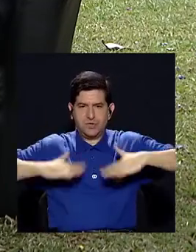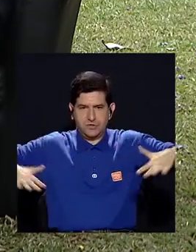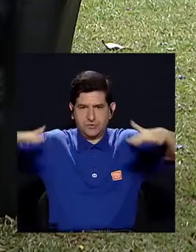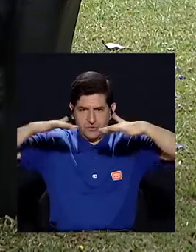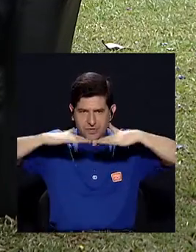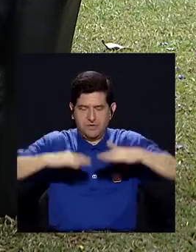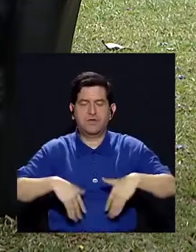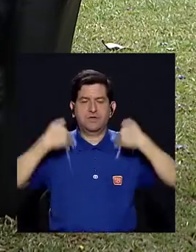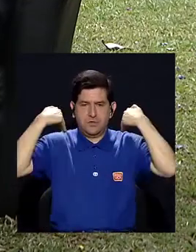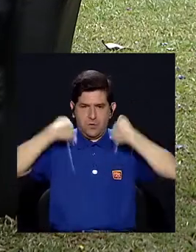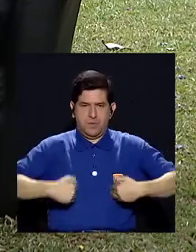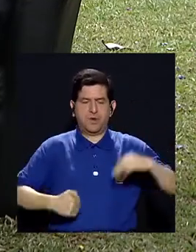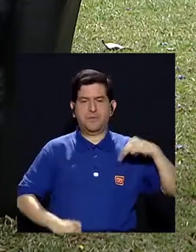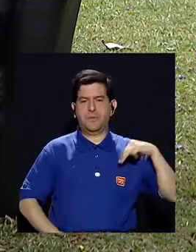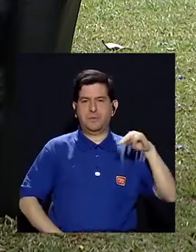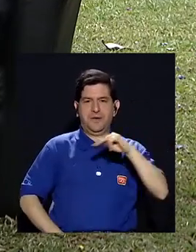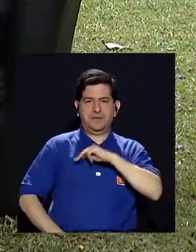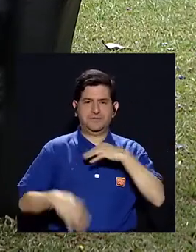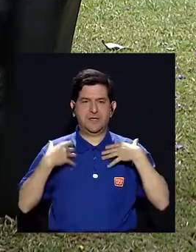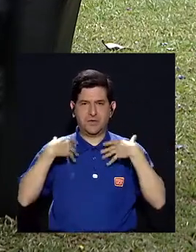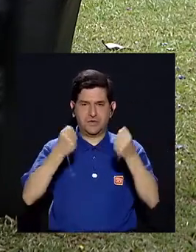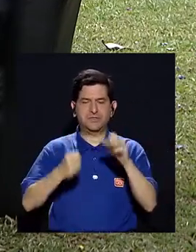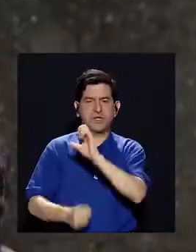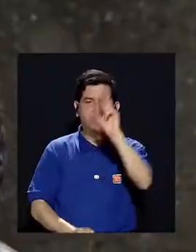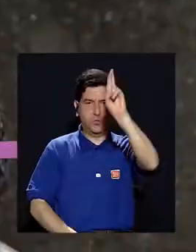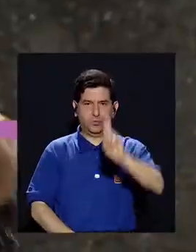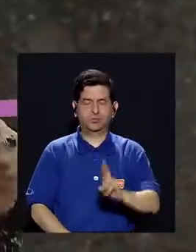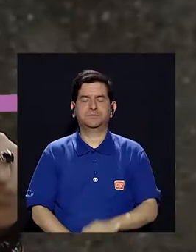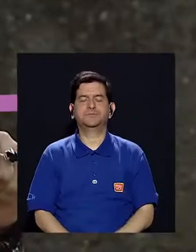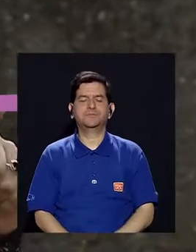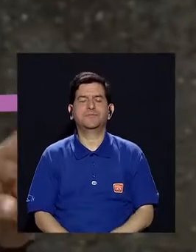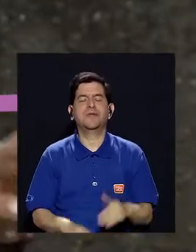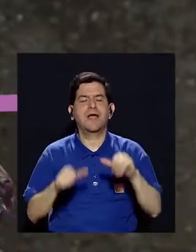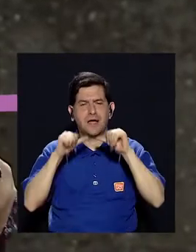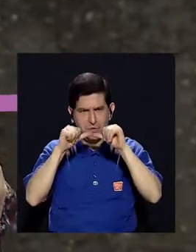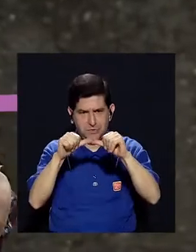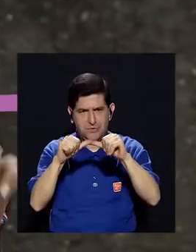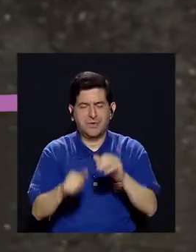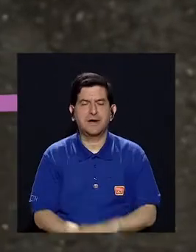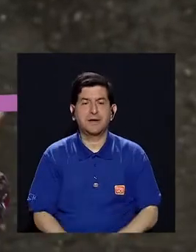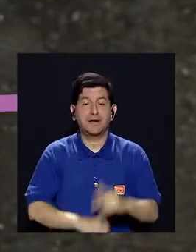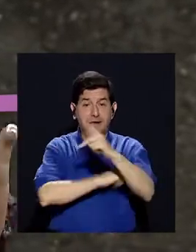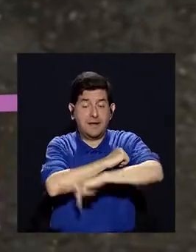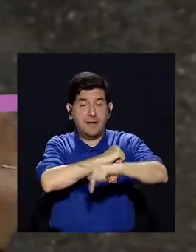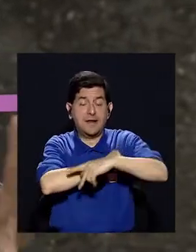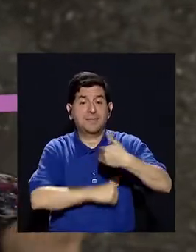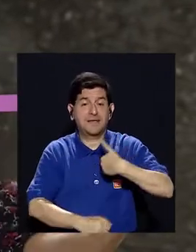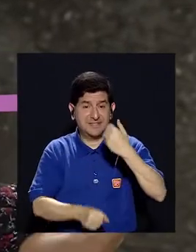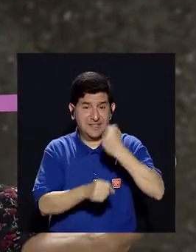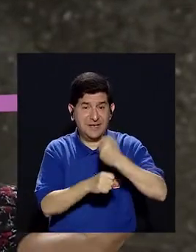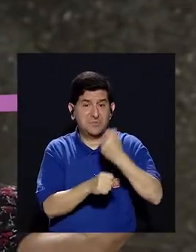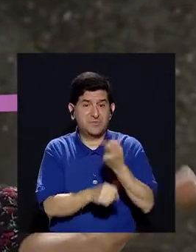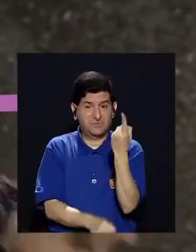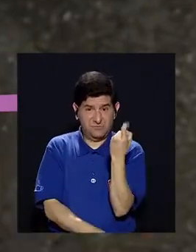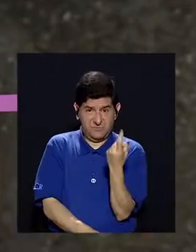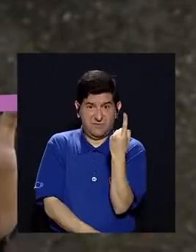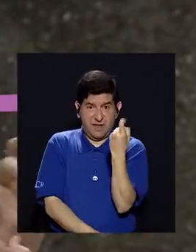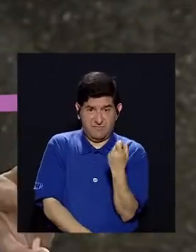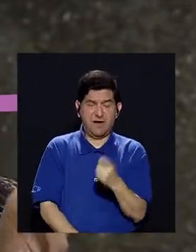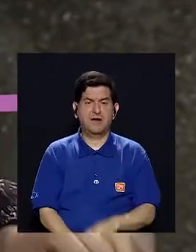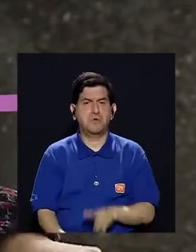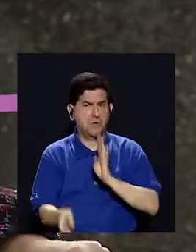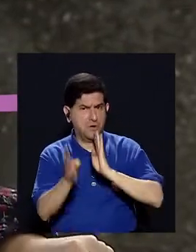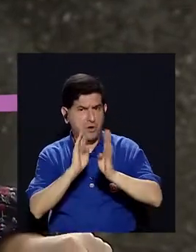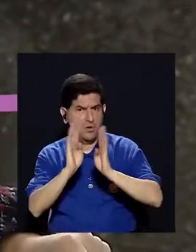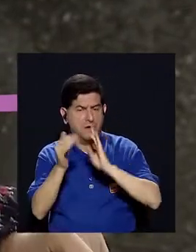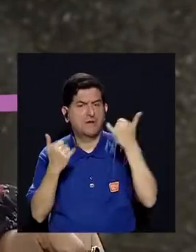de Ambiente Humano del Ministerio de Salud de Costa Rica. Don Eugenio, retomemos. Como país tenemos una tarea pendiente y es todo esto